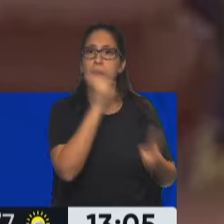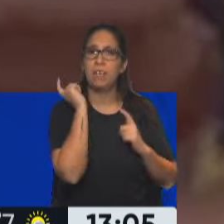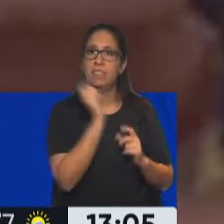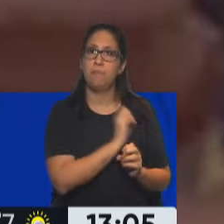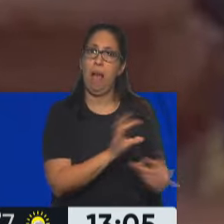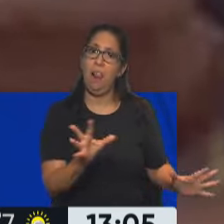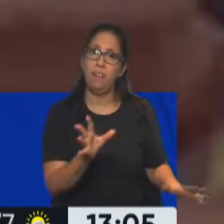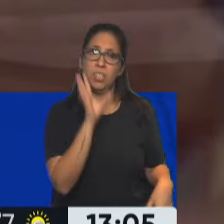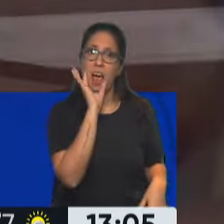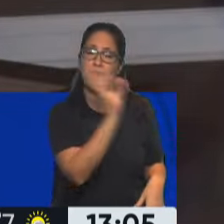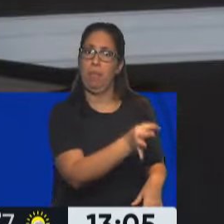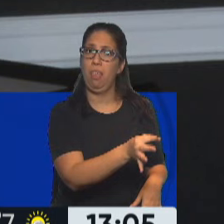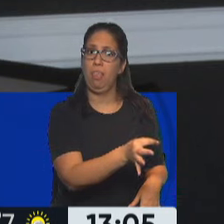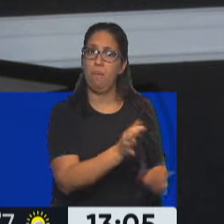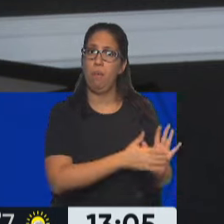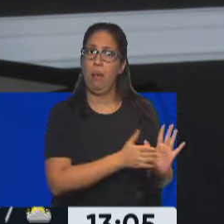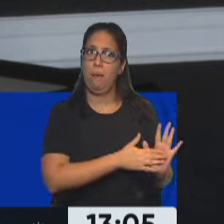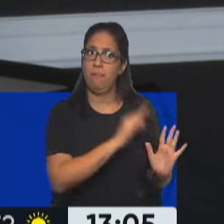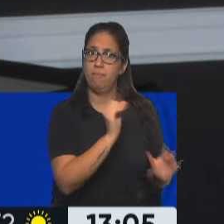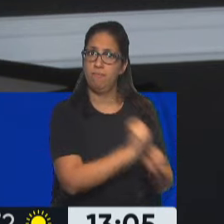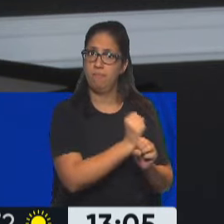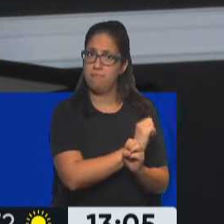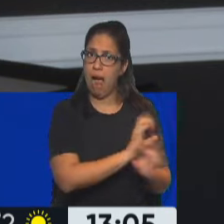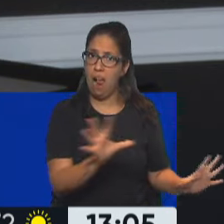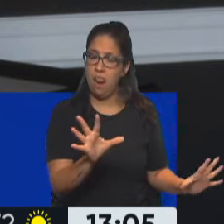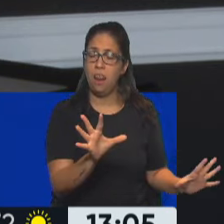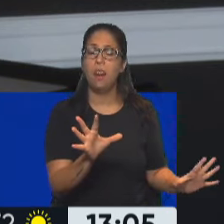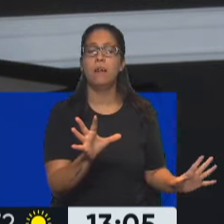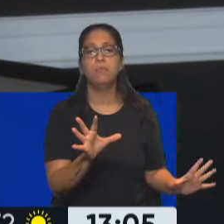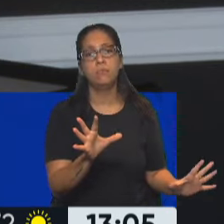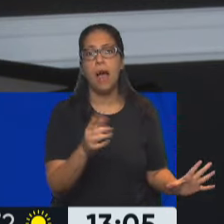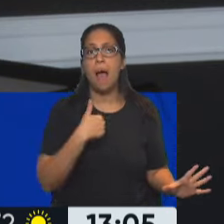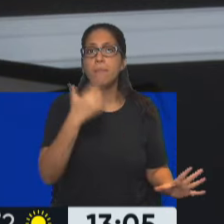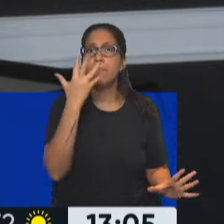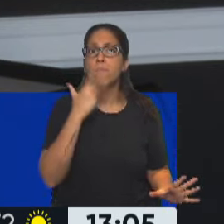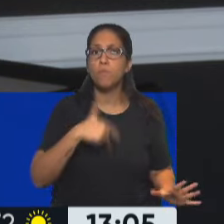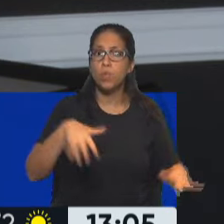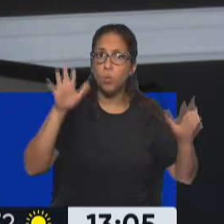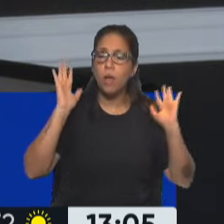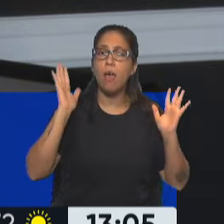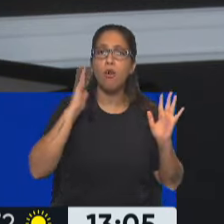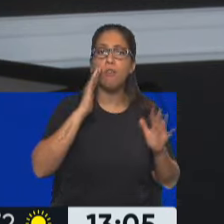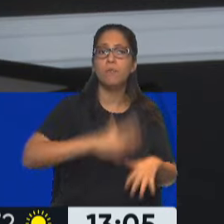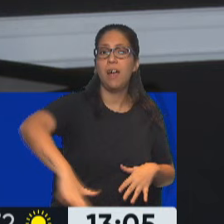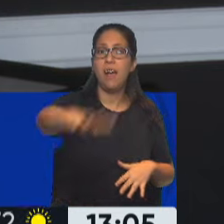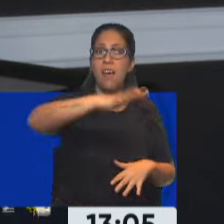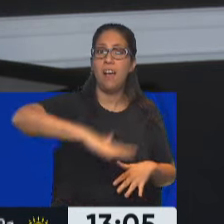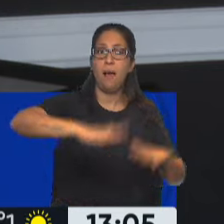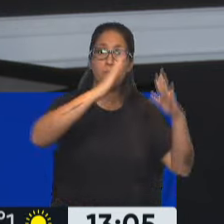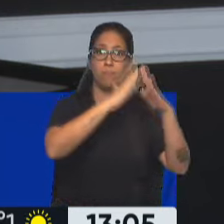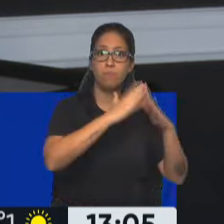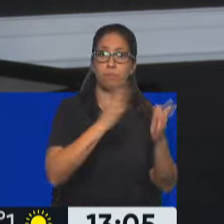No a mí me hubiese gustado que se levanten este rastros entados con el